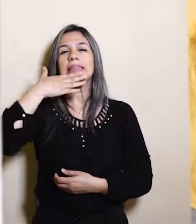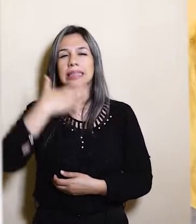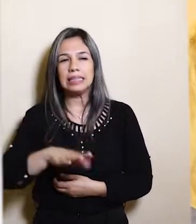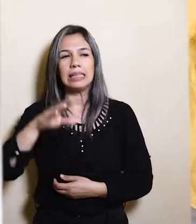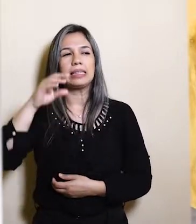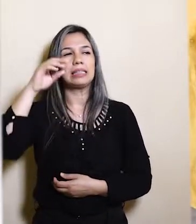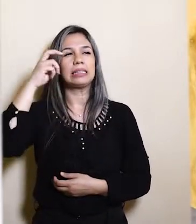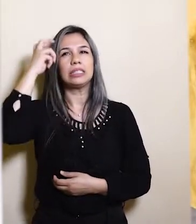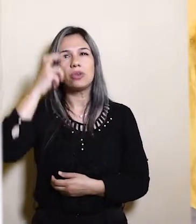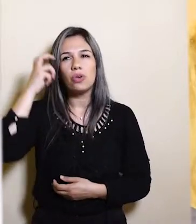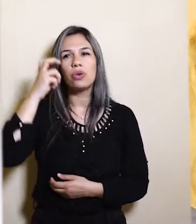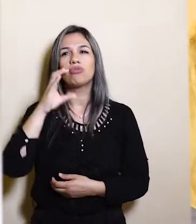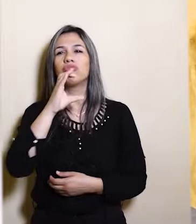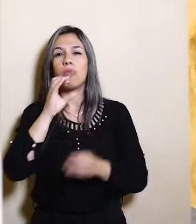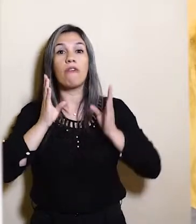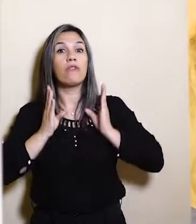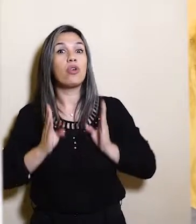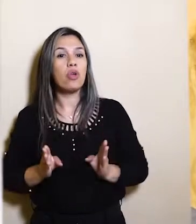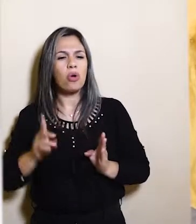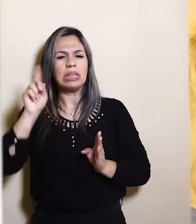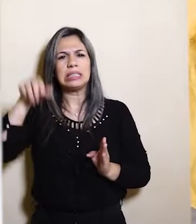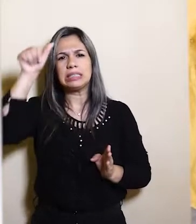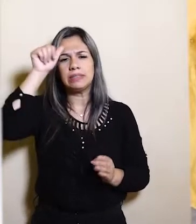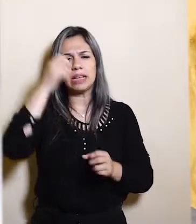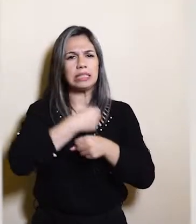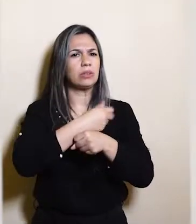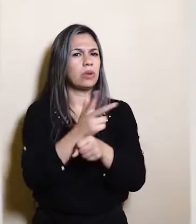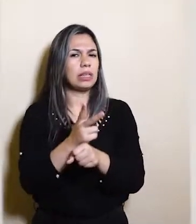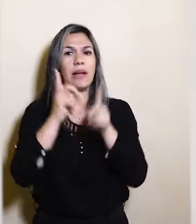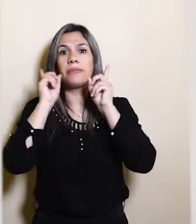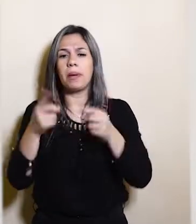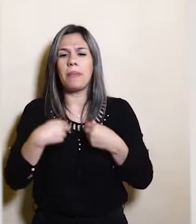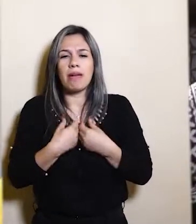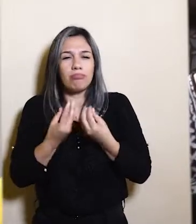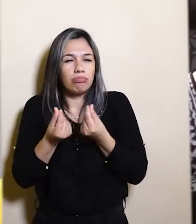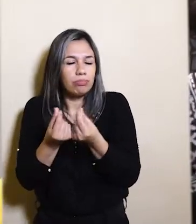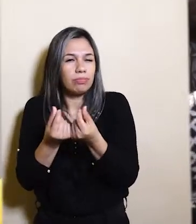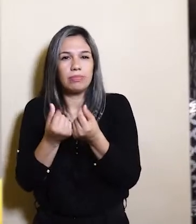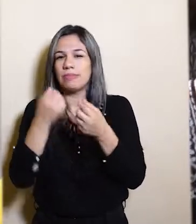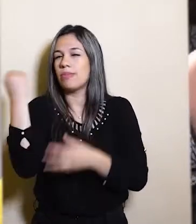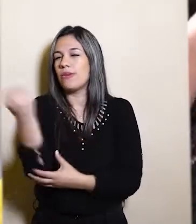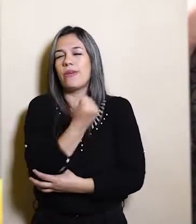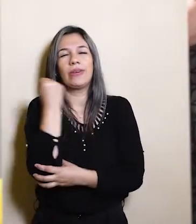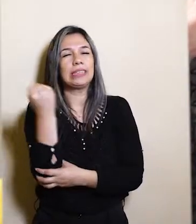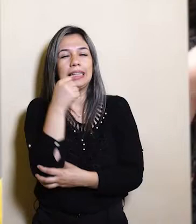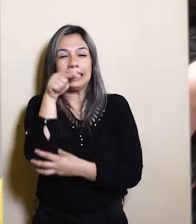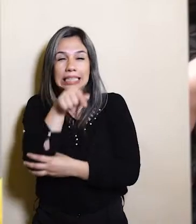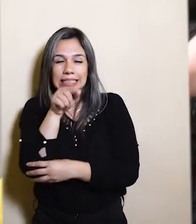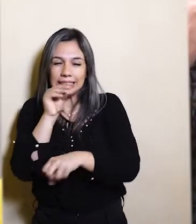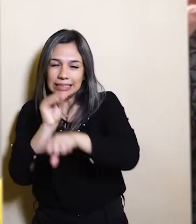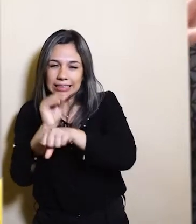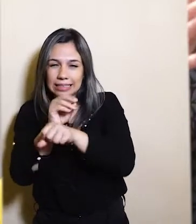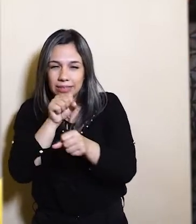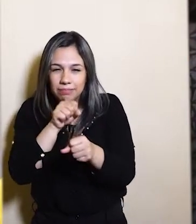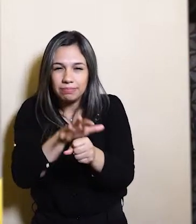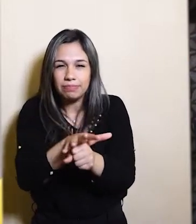emocionales, sociales y biológicos de la sexualidad. Afectivos. Es importante y es trascendental para